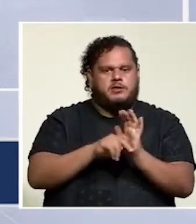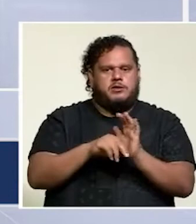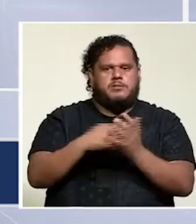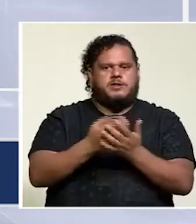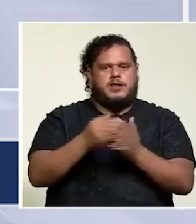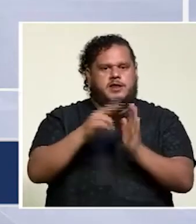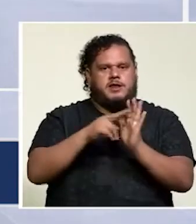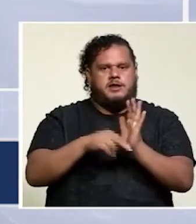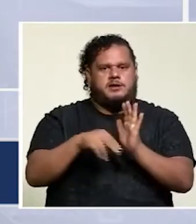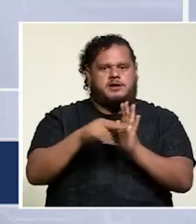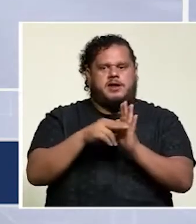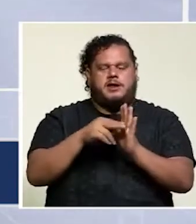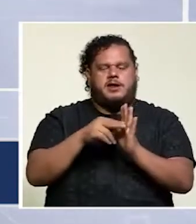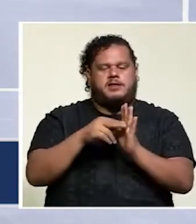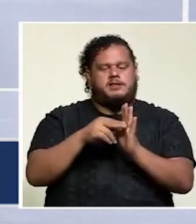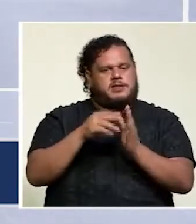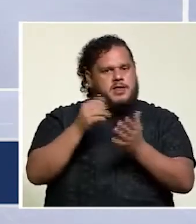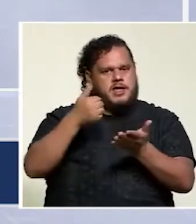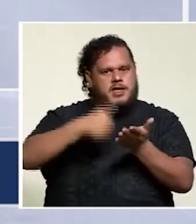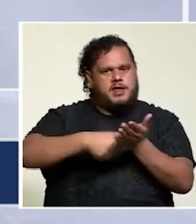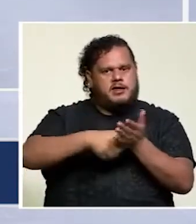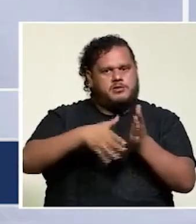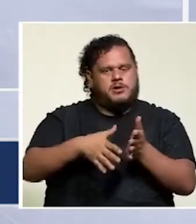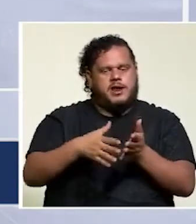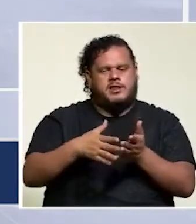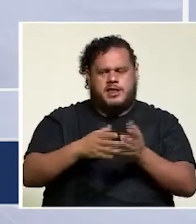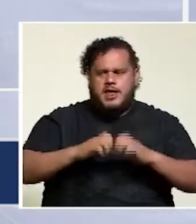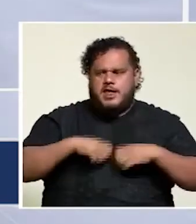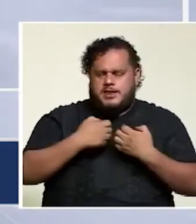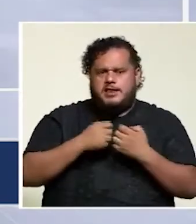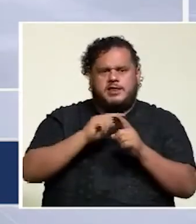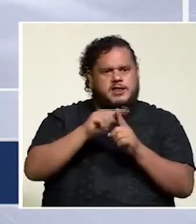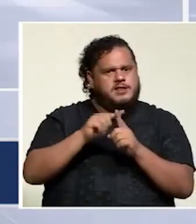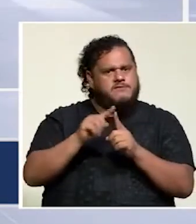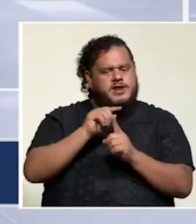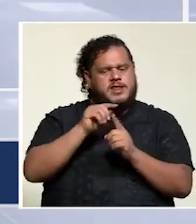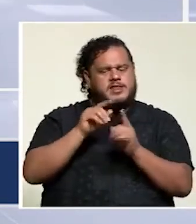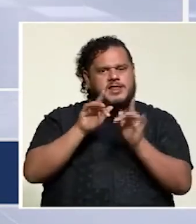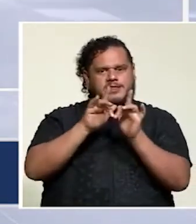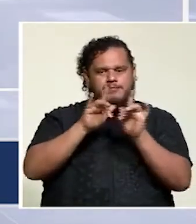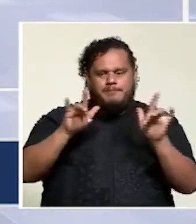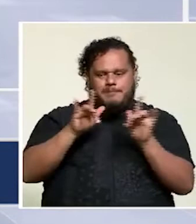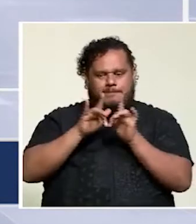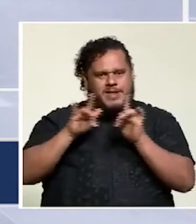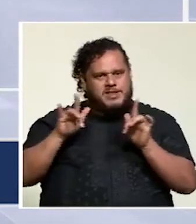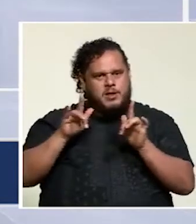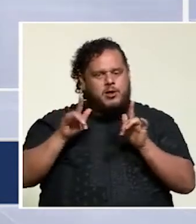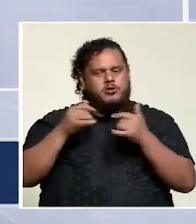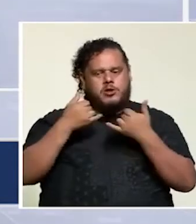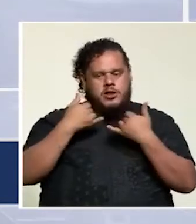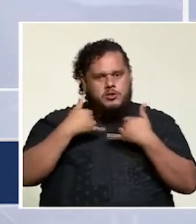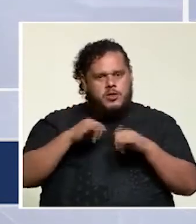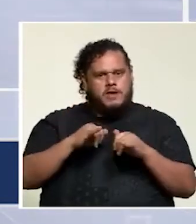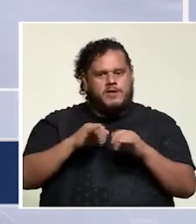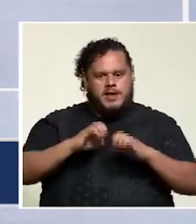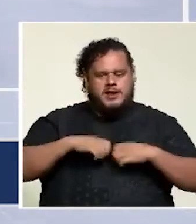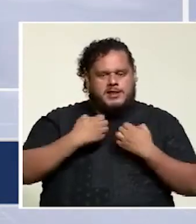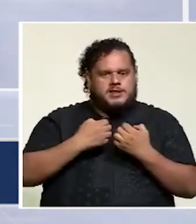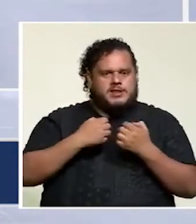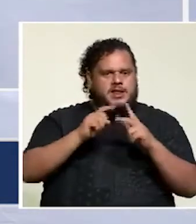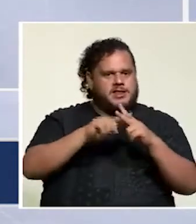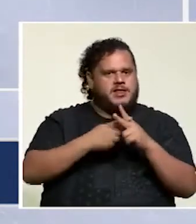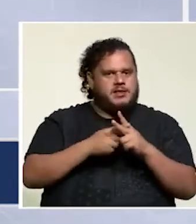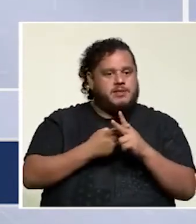financiamiento electoral, existe una serie de vacíos en los cuales todavía la existencia de